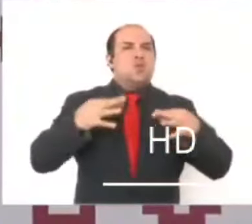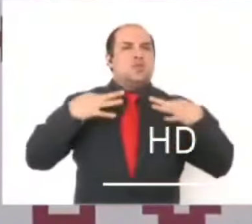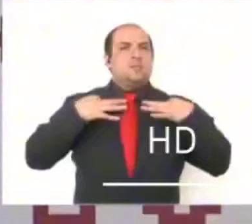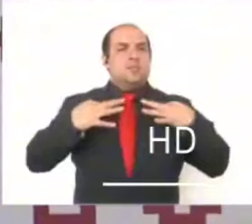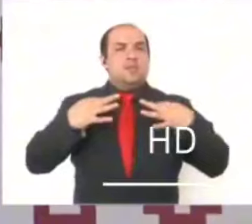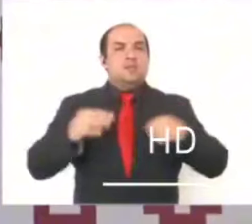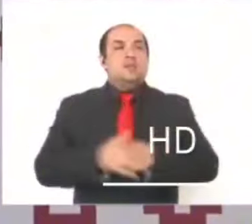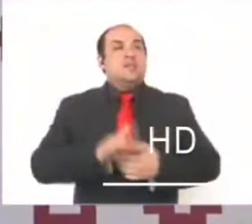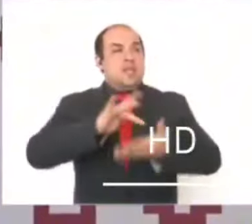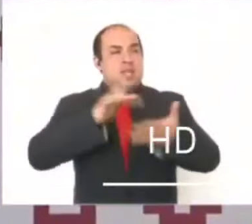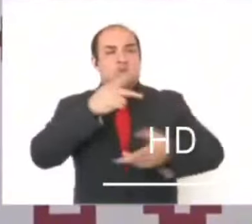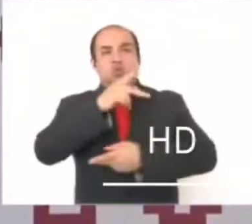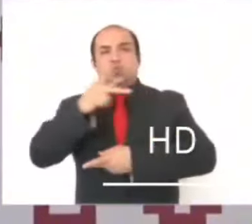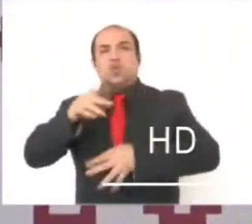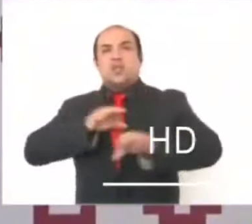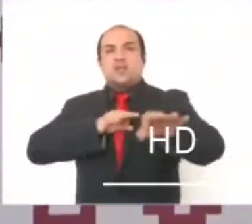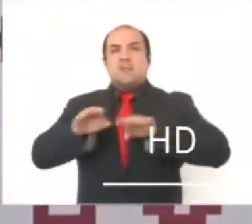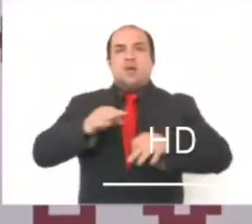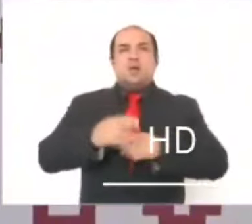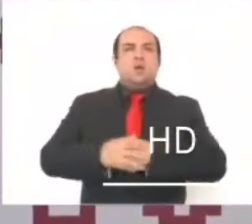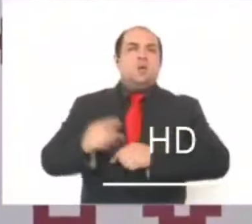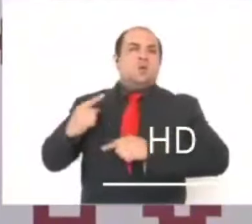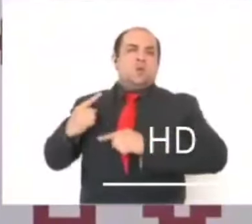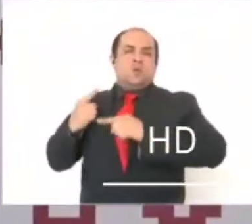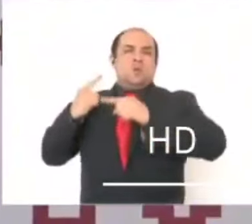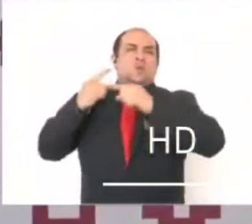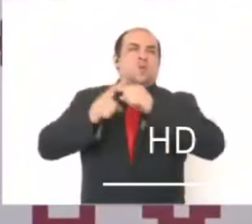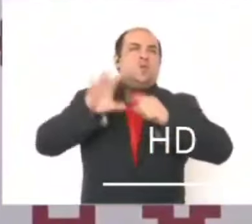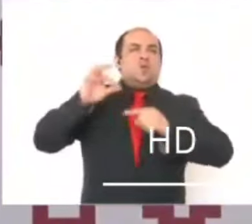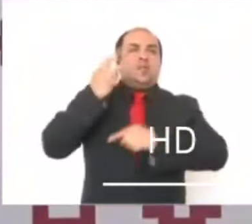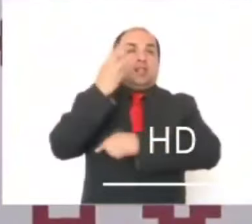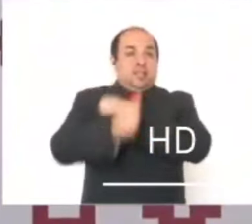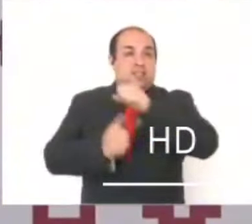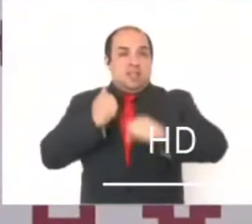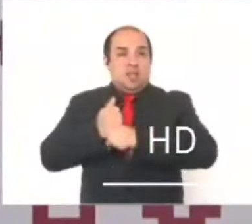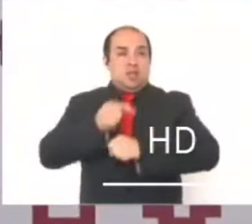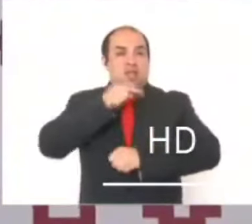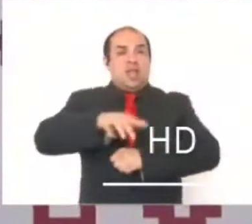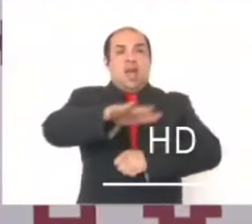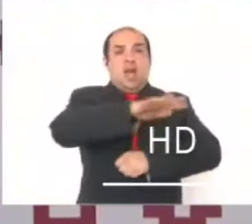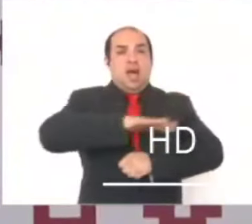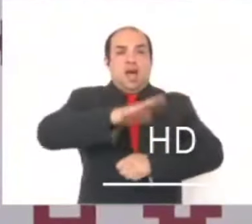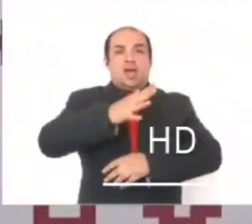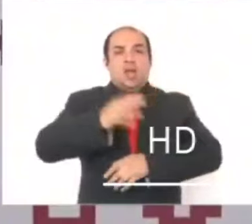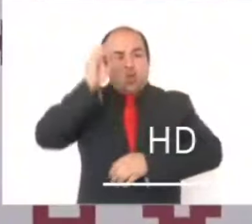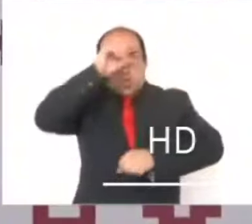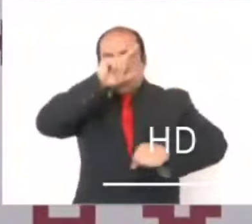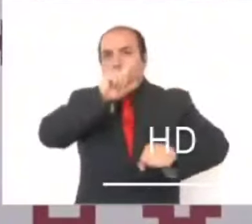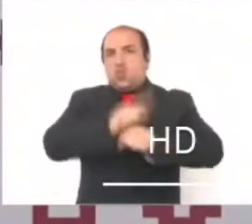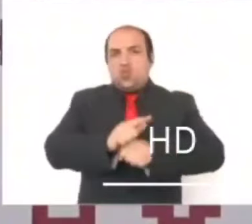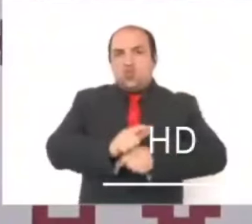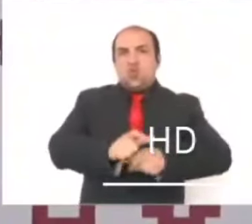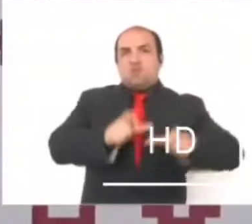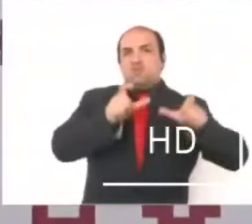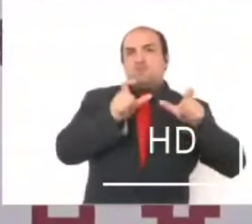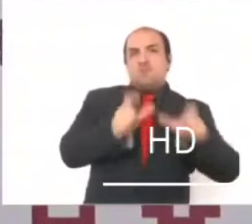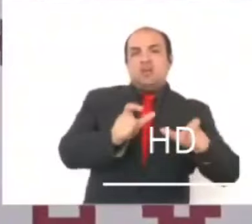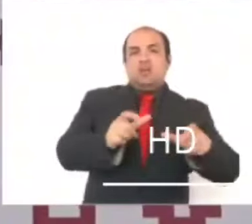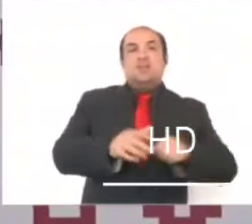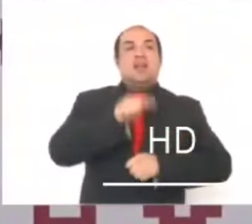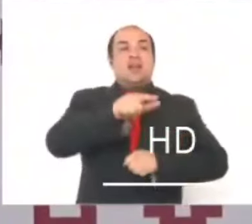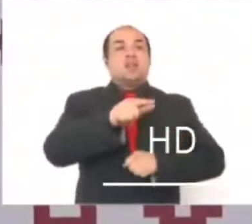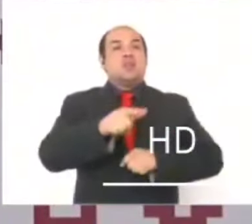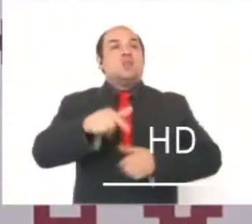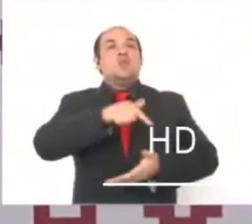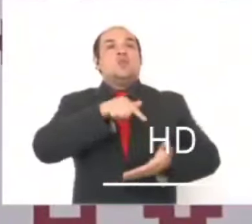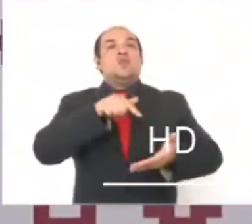43 años, por ser un espacio de resistencia cultural, por ser un refugio para todos los rockeros